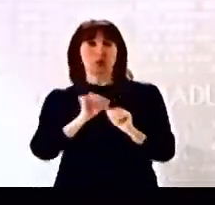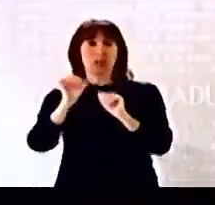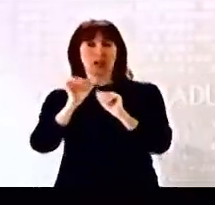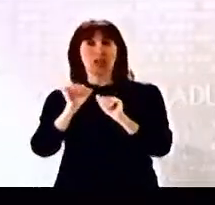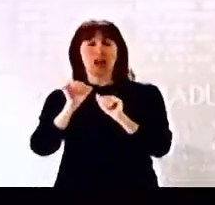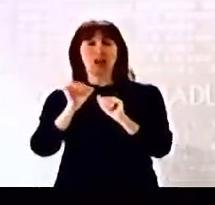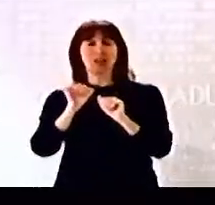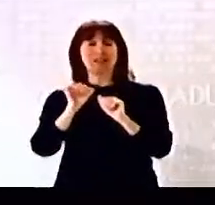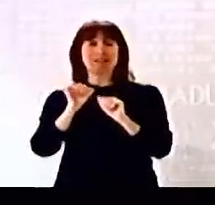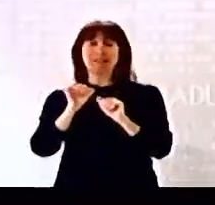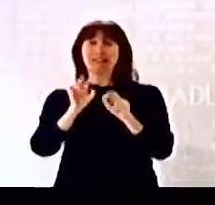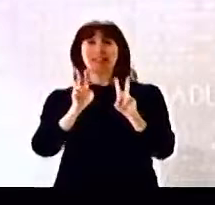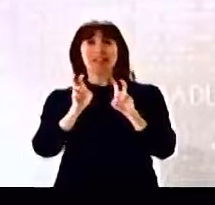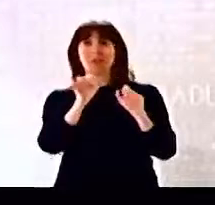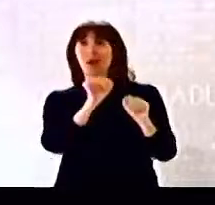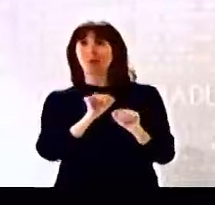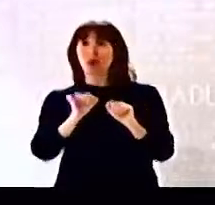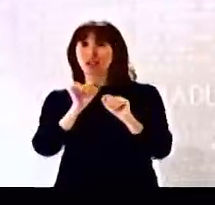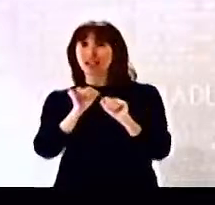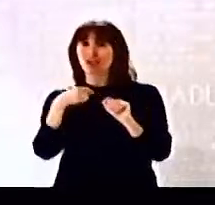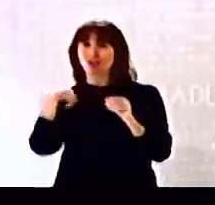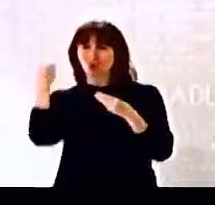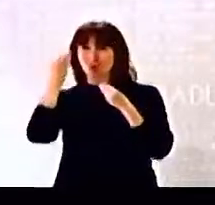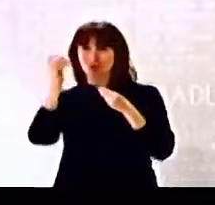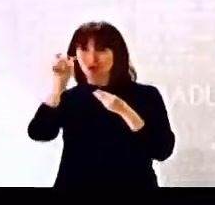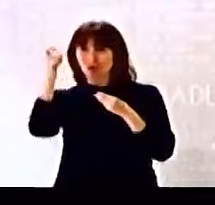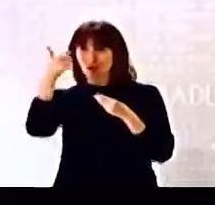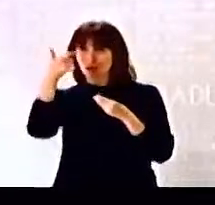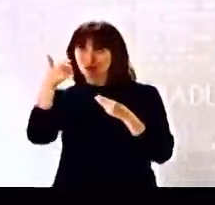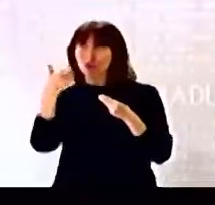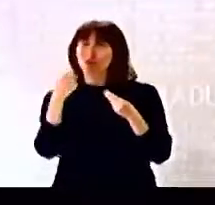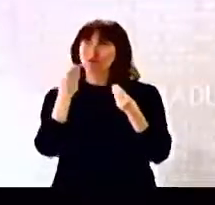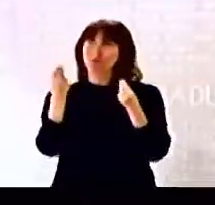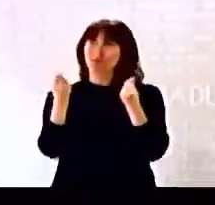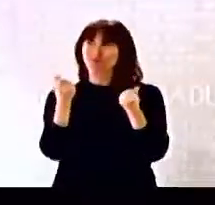blindaje, yo creo que es un término